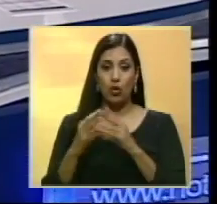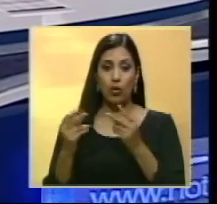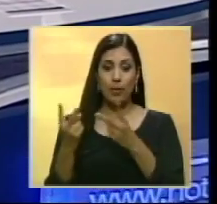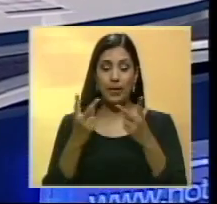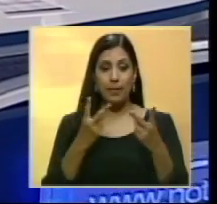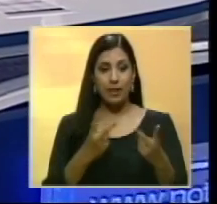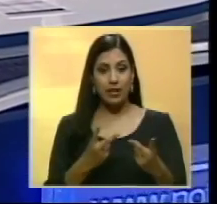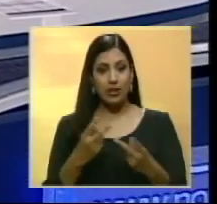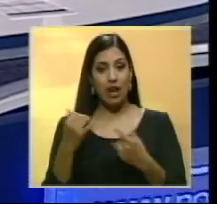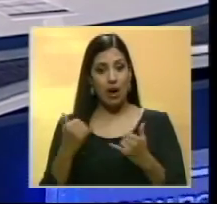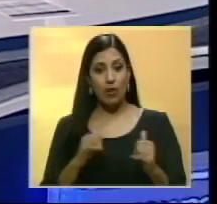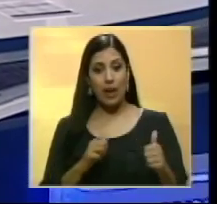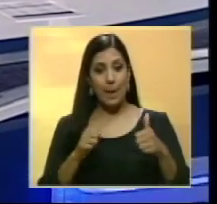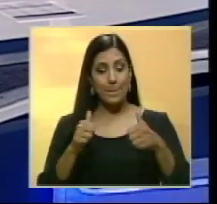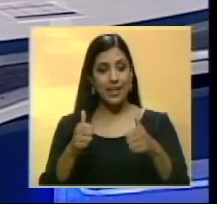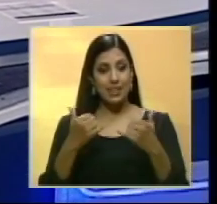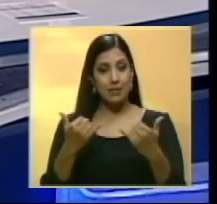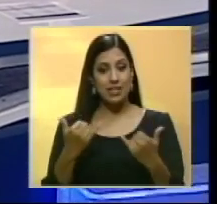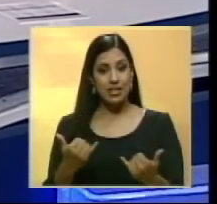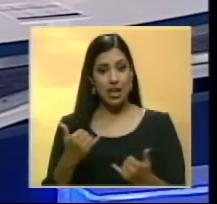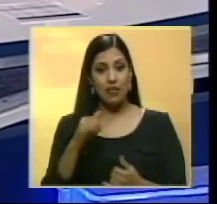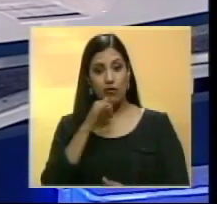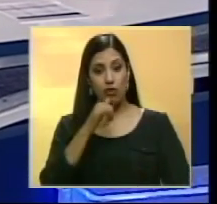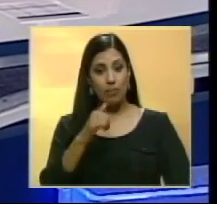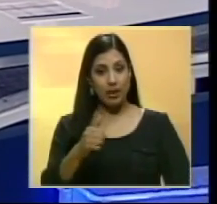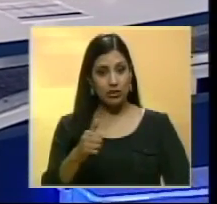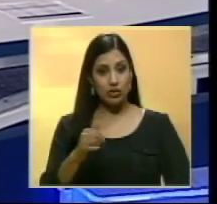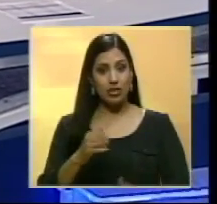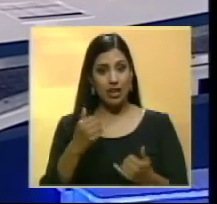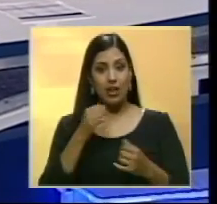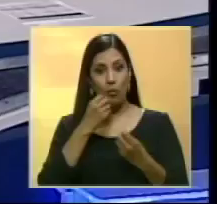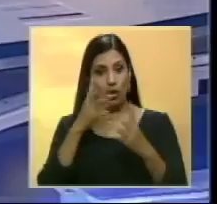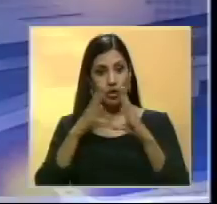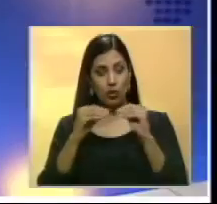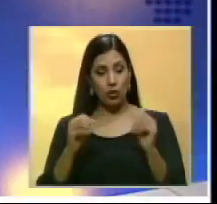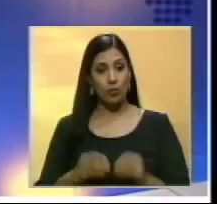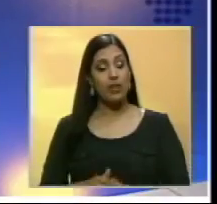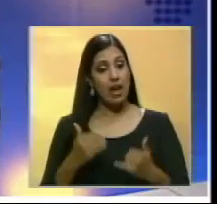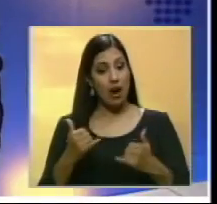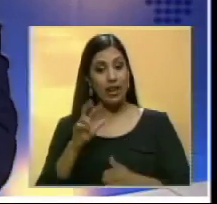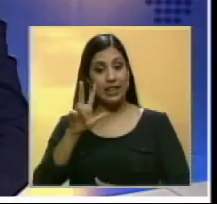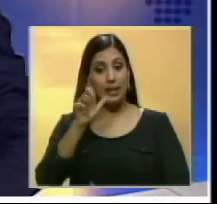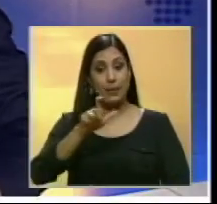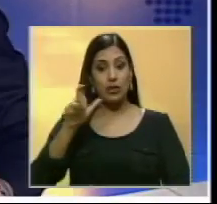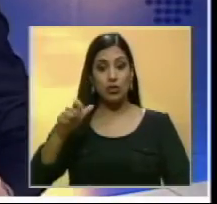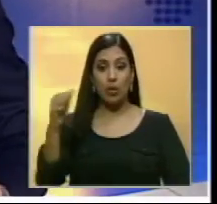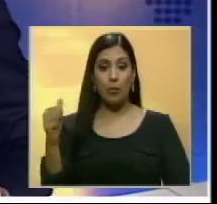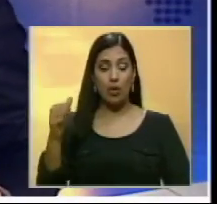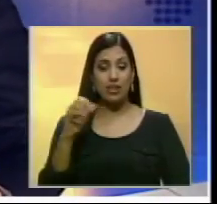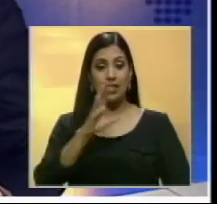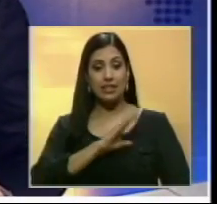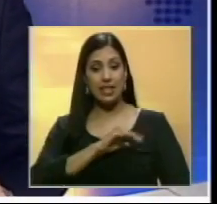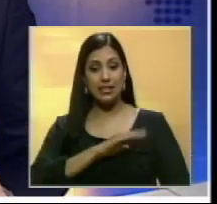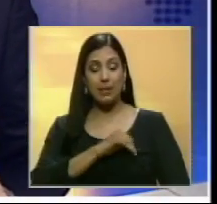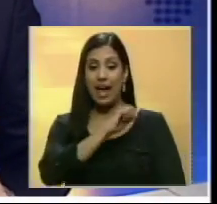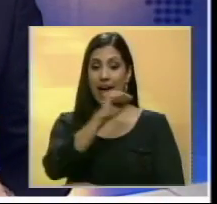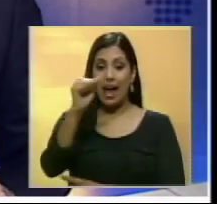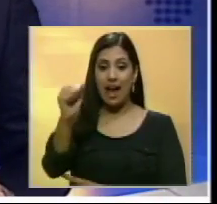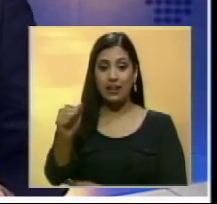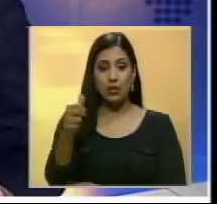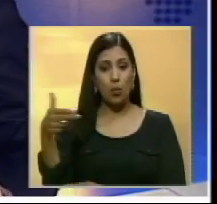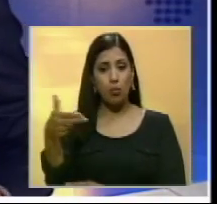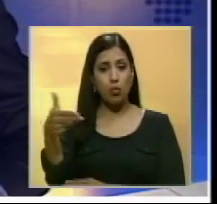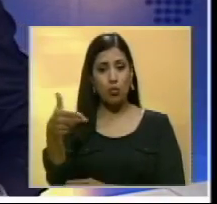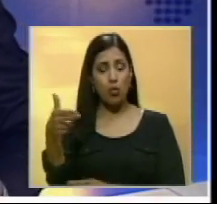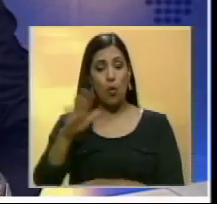todos bienvenidos. Vamos a iniciar rápidamente con las informaciones y los detalles. 3 efectivos de la Policía Científica fueron asesinados a